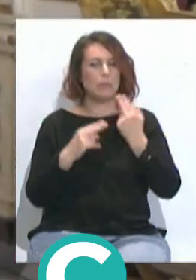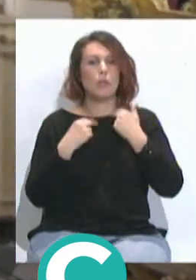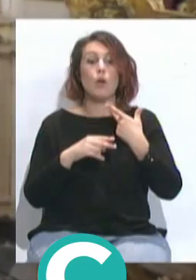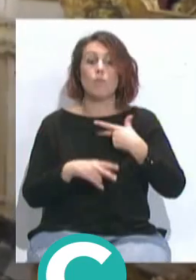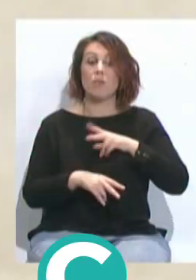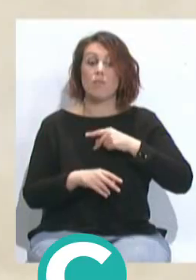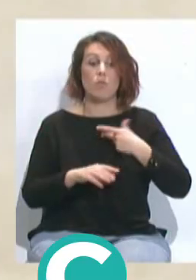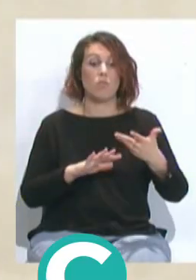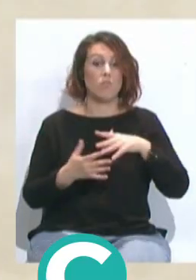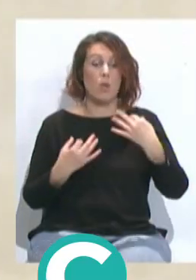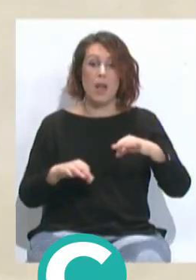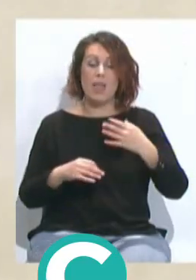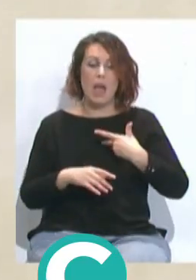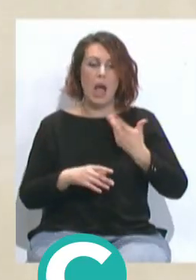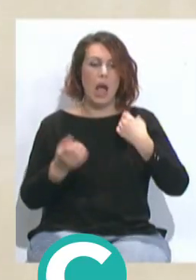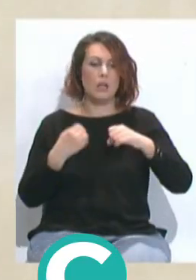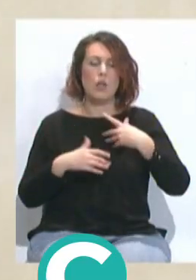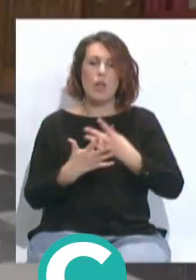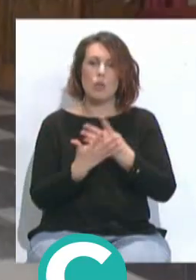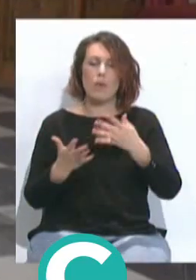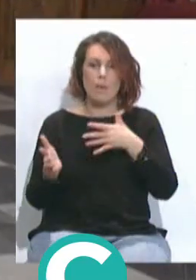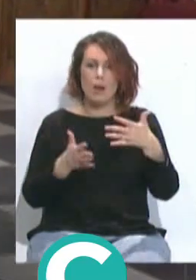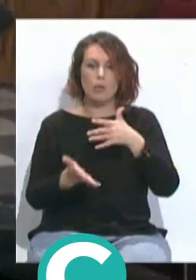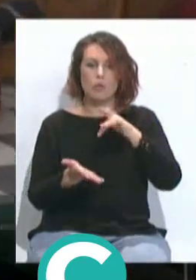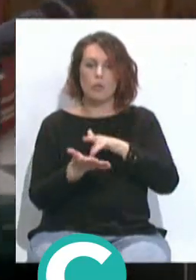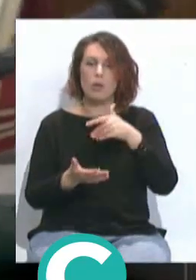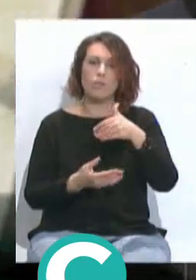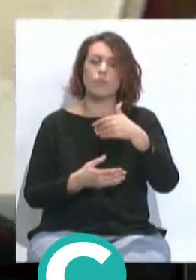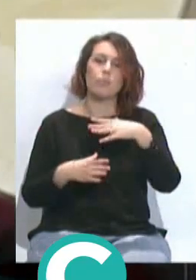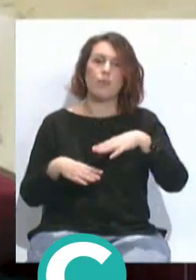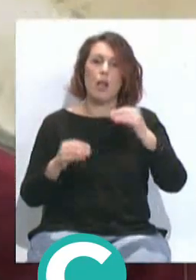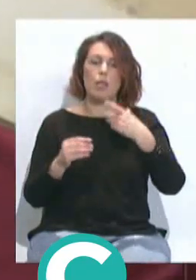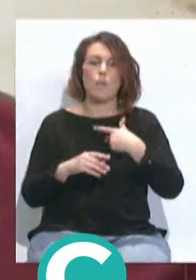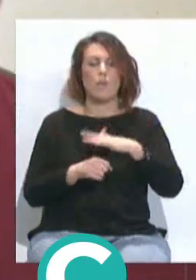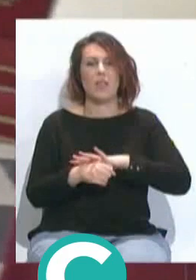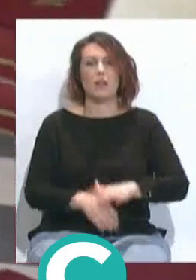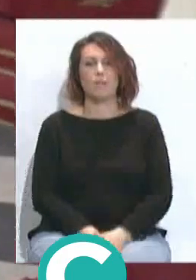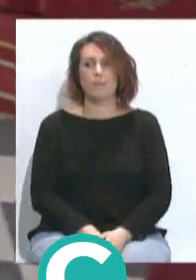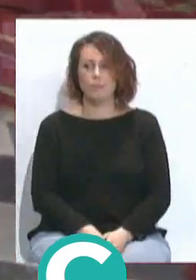normalidad en el solemne acto que como cada 19 de marzo se celebrará en el palacio provincial